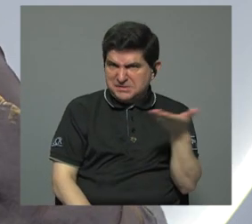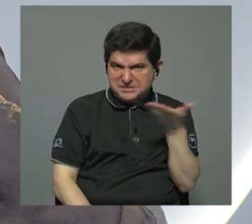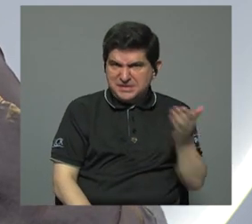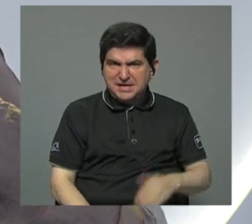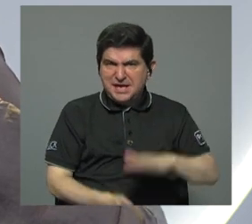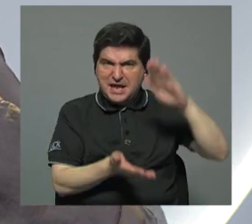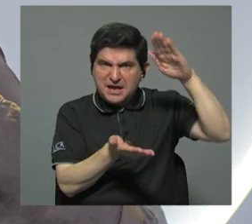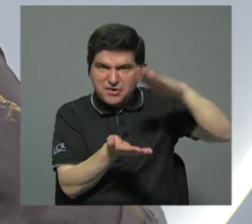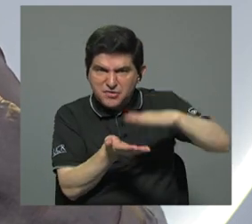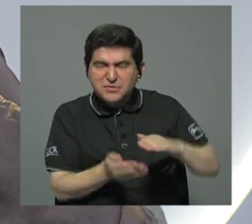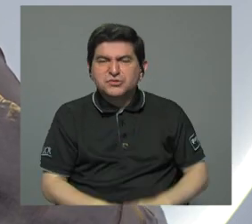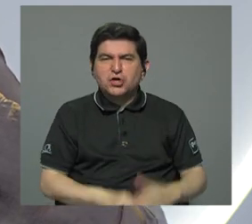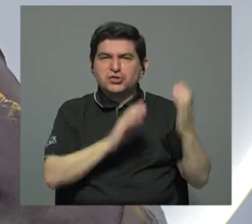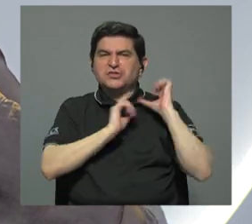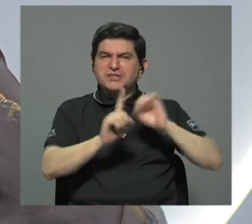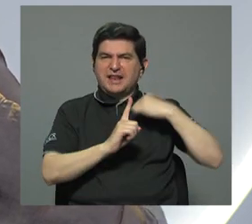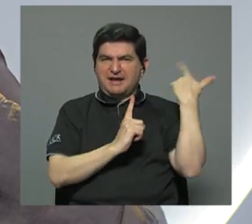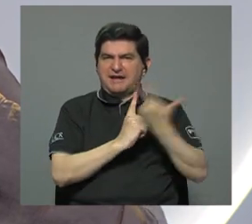la reducción de las cargas sociales.